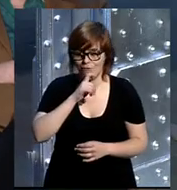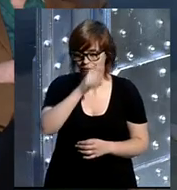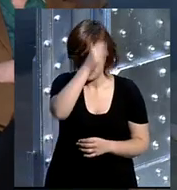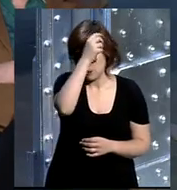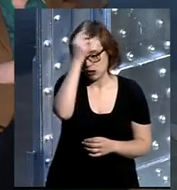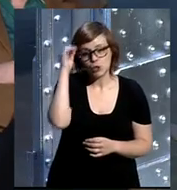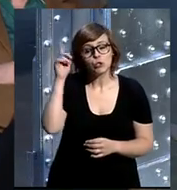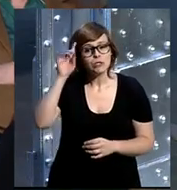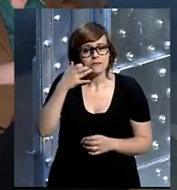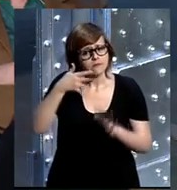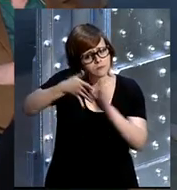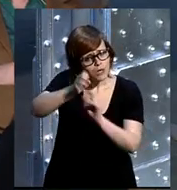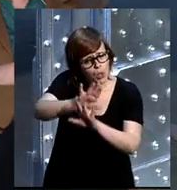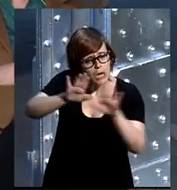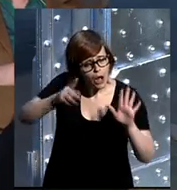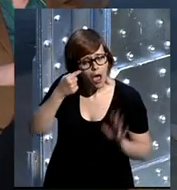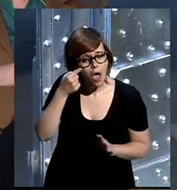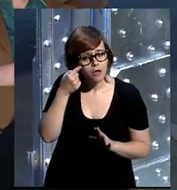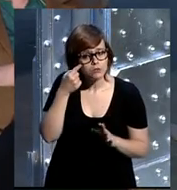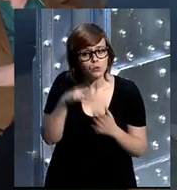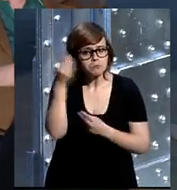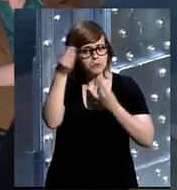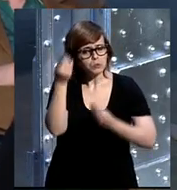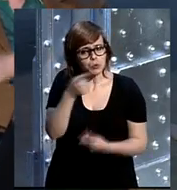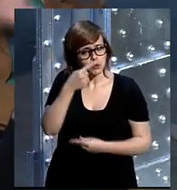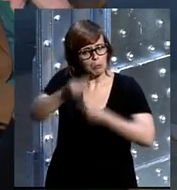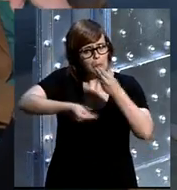Entonces yo lo que creo es que bueno, se puede hacer,